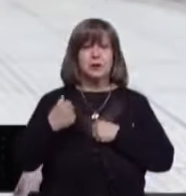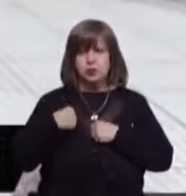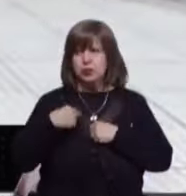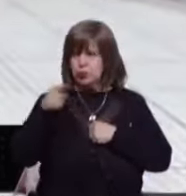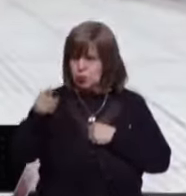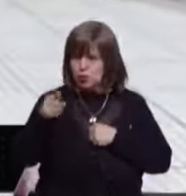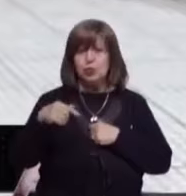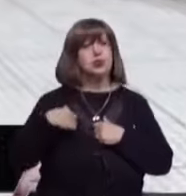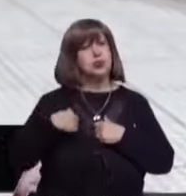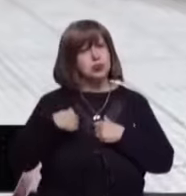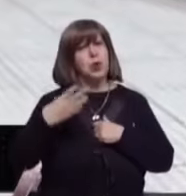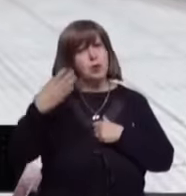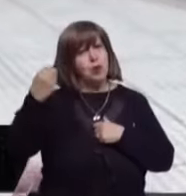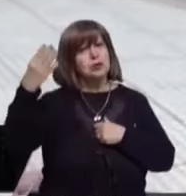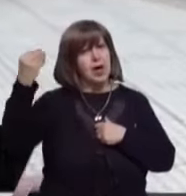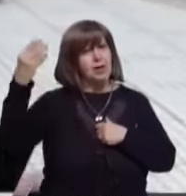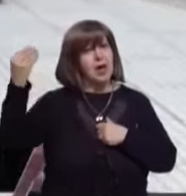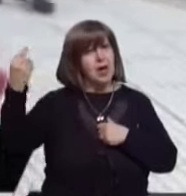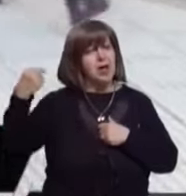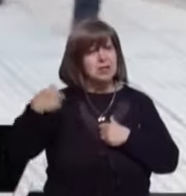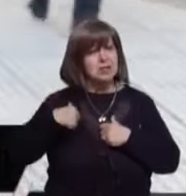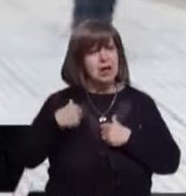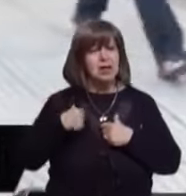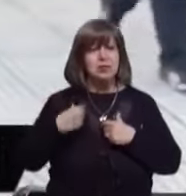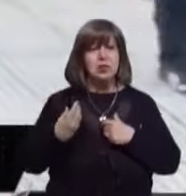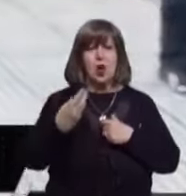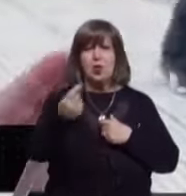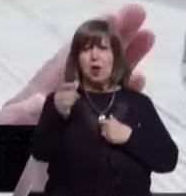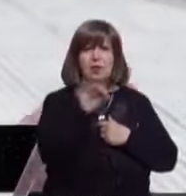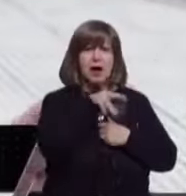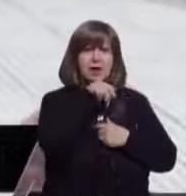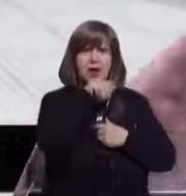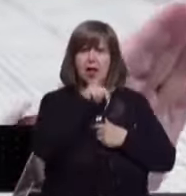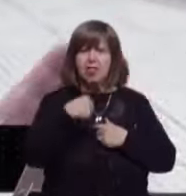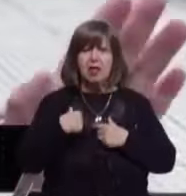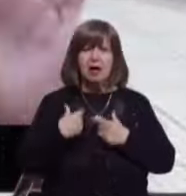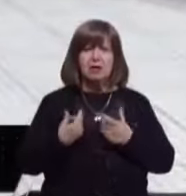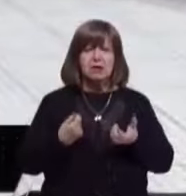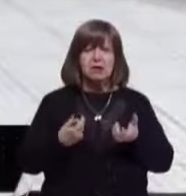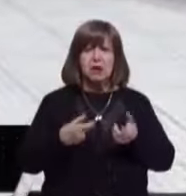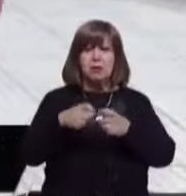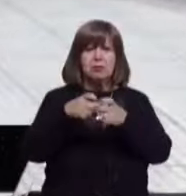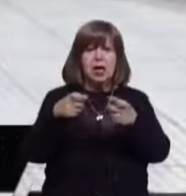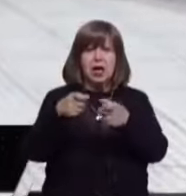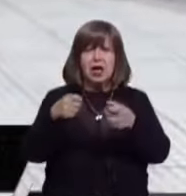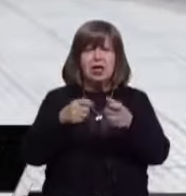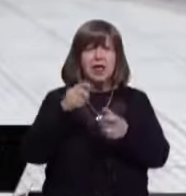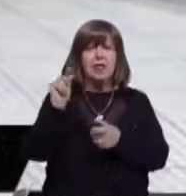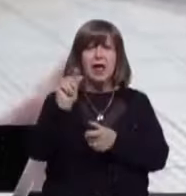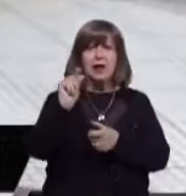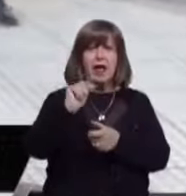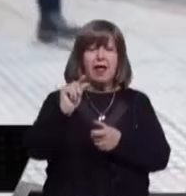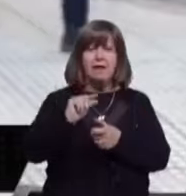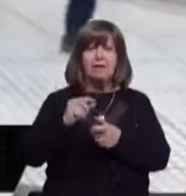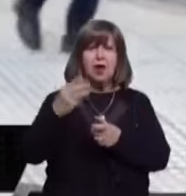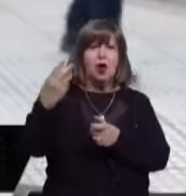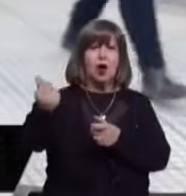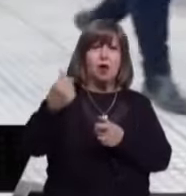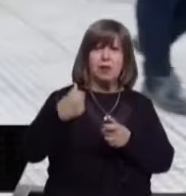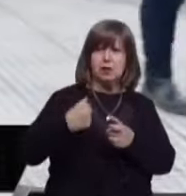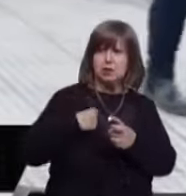me ha pasado que cuando yo no he hecho compra, alguien me ha sacado con mi tarjeta, no sé cómo.